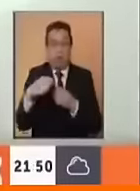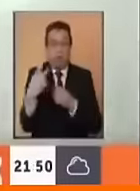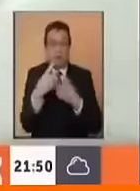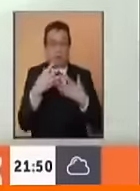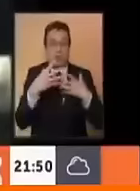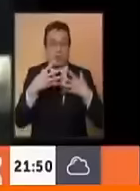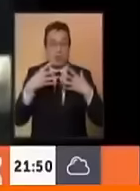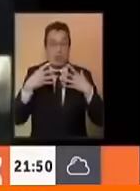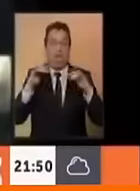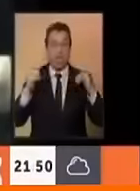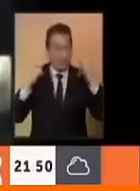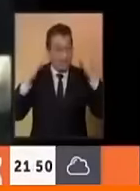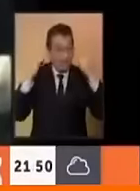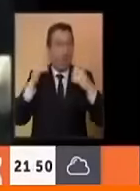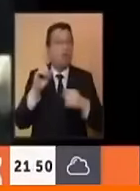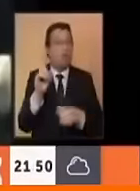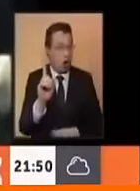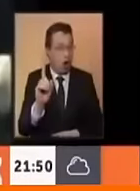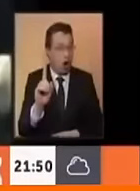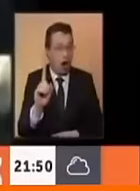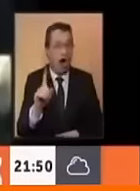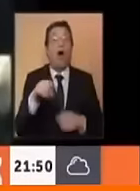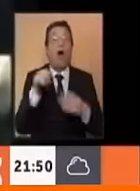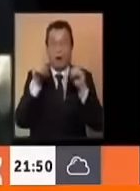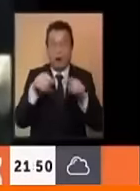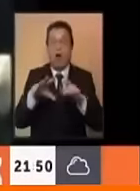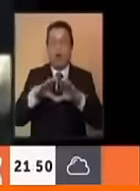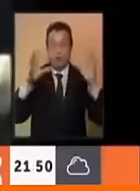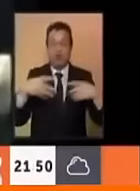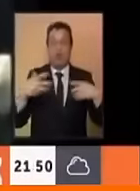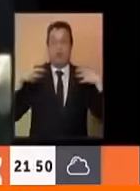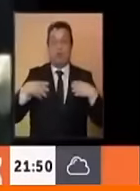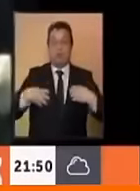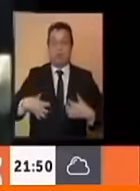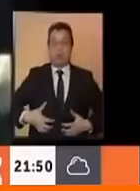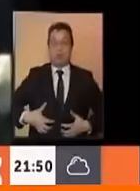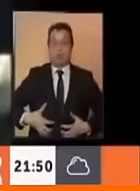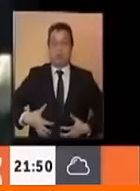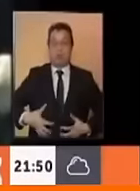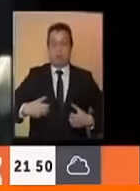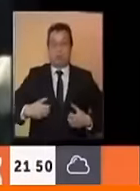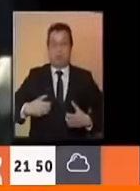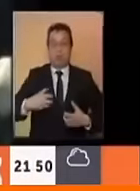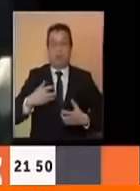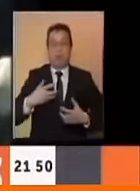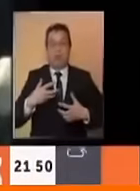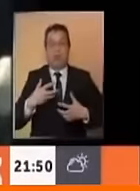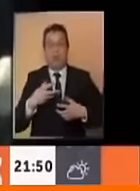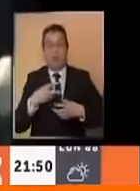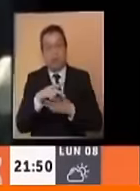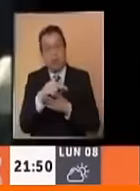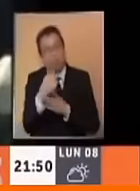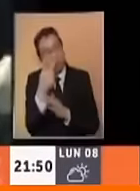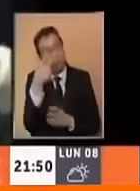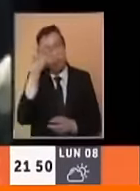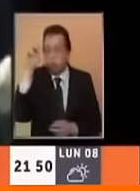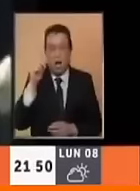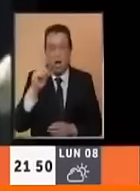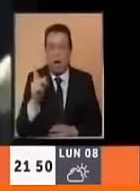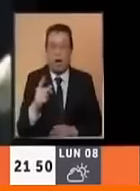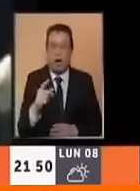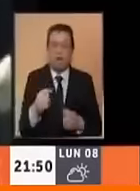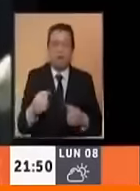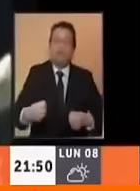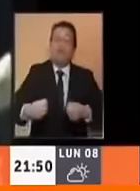algo divertido. Aquí muchos ingresan con varios galones en su uniforme y no siempre finalizan el ejercicio como quisieran. Tal